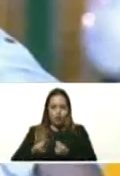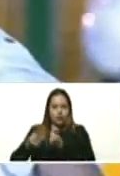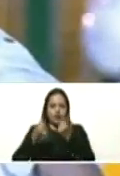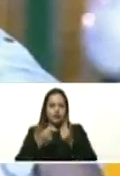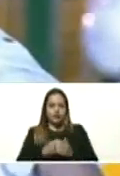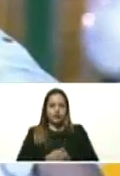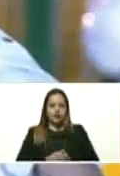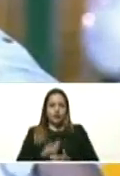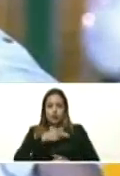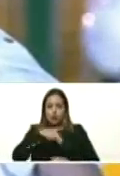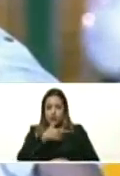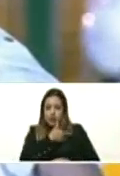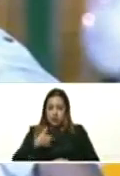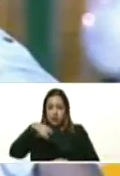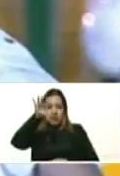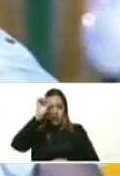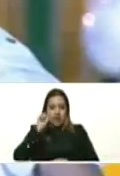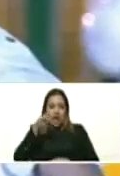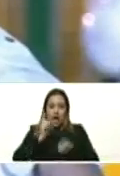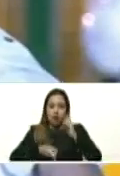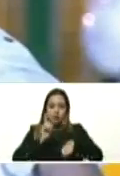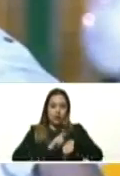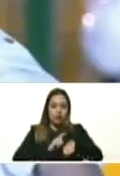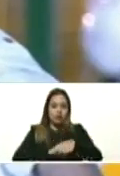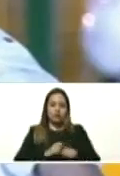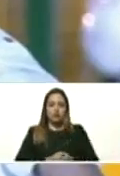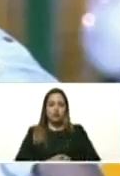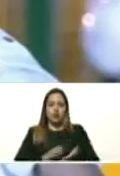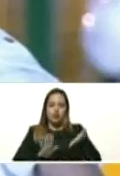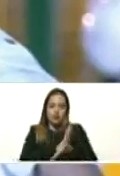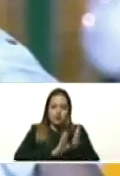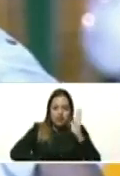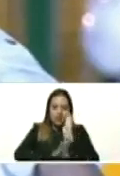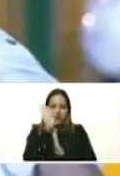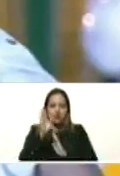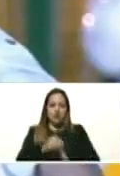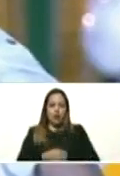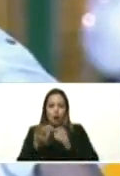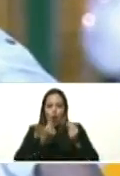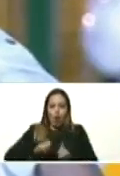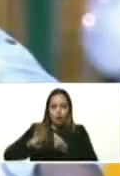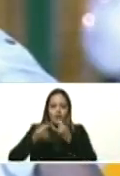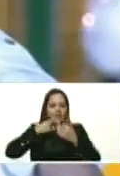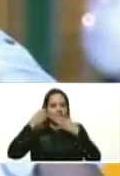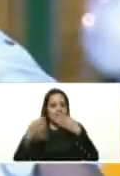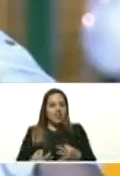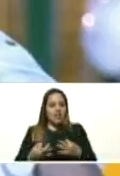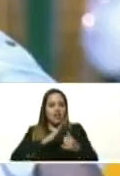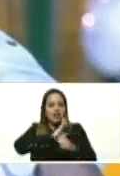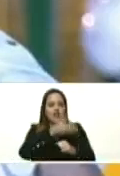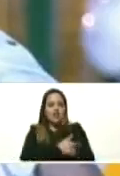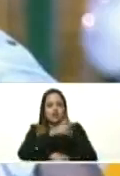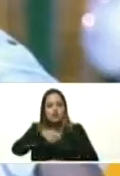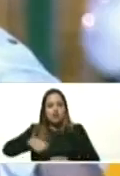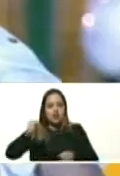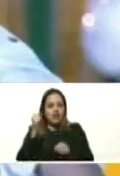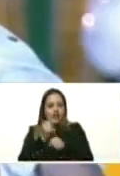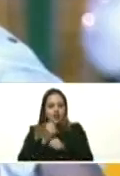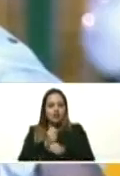Si quisiéramos entender en algún momento el crecimiento económico real de las fuerzas productivas